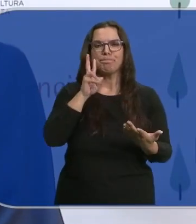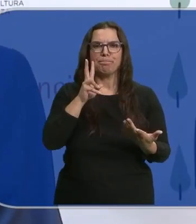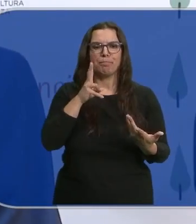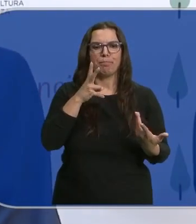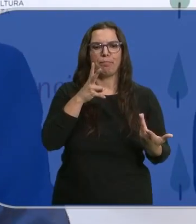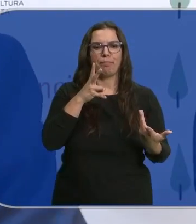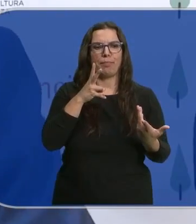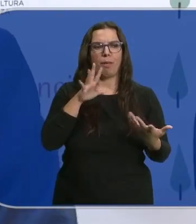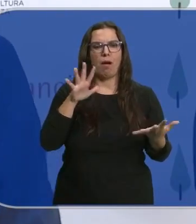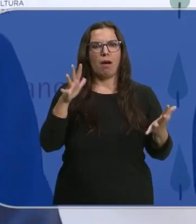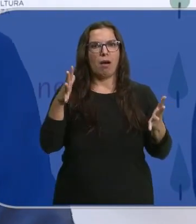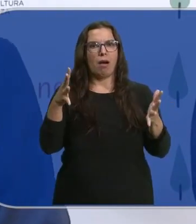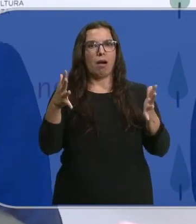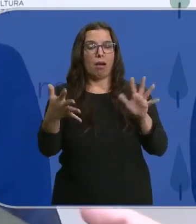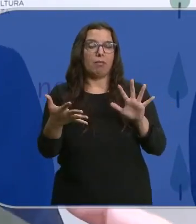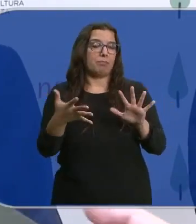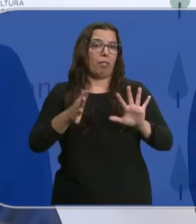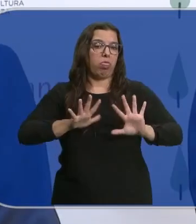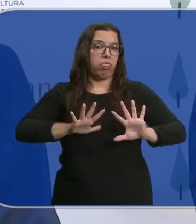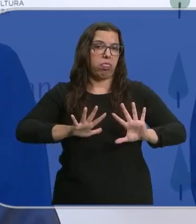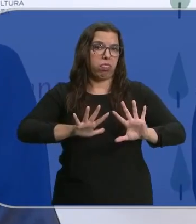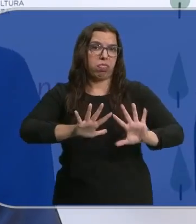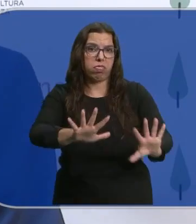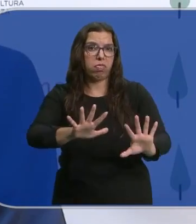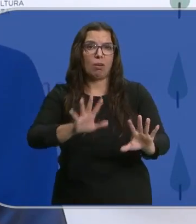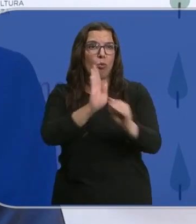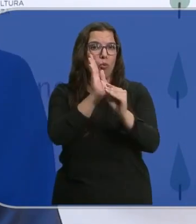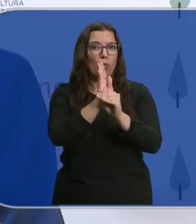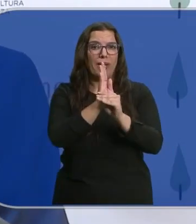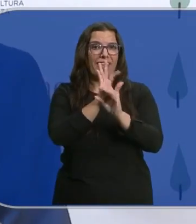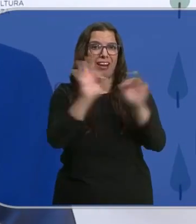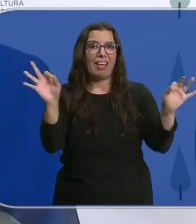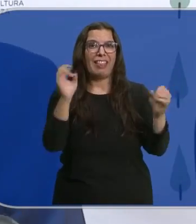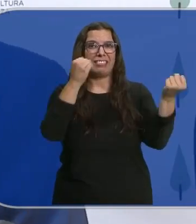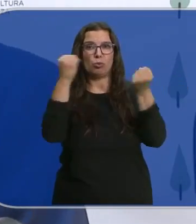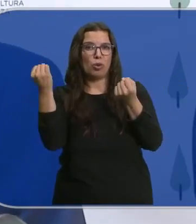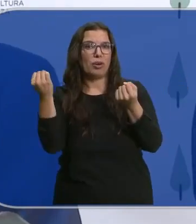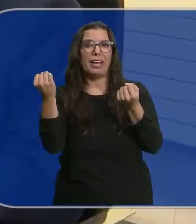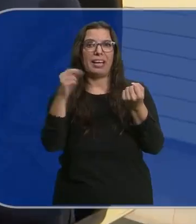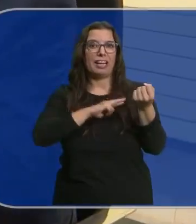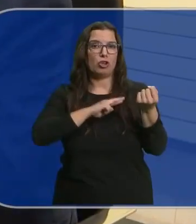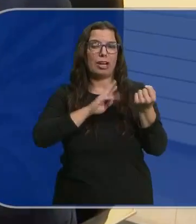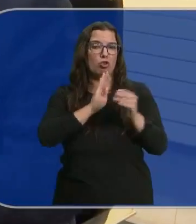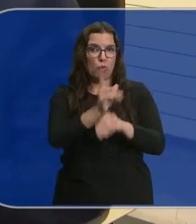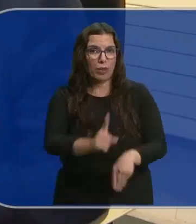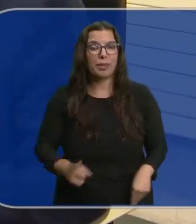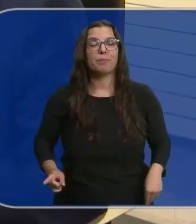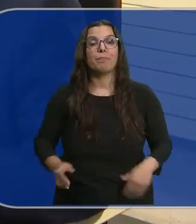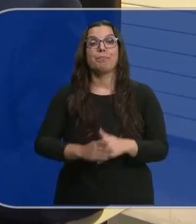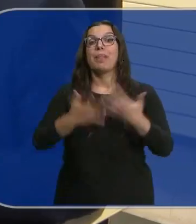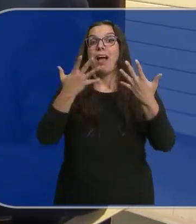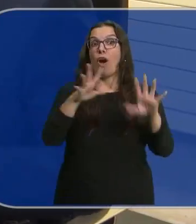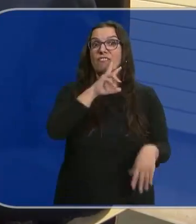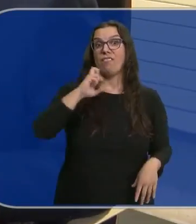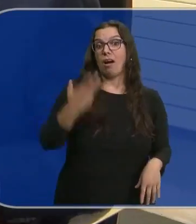un proceso pues, como consecuencia de abandono de muchos de estos edificios por parte de muchas de estas instituciones religiosas. Y es que, a pesar